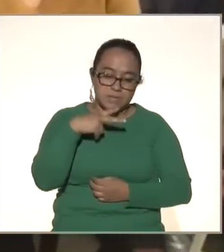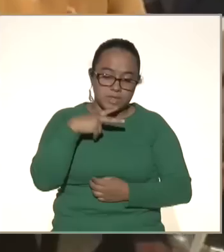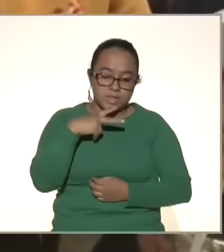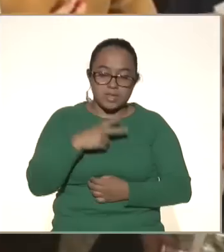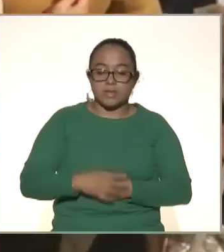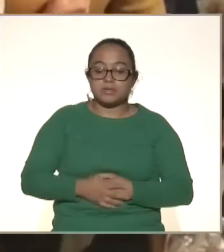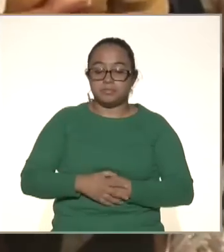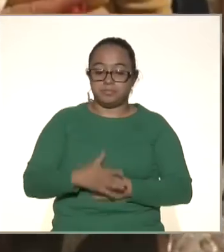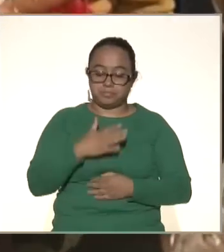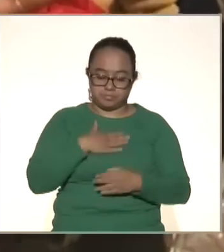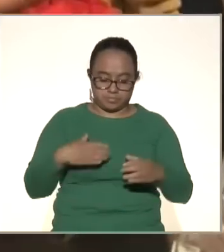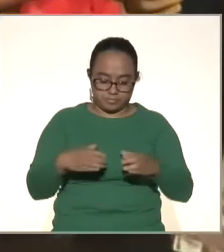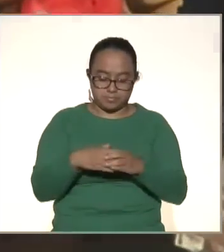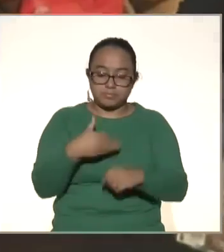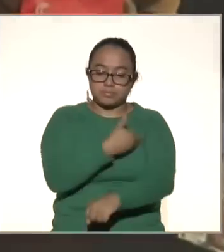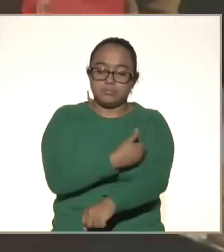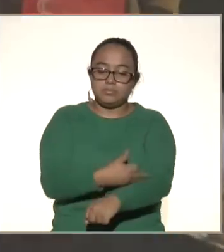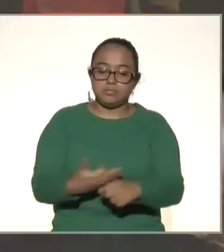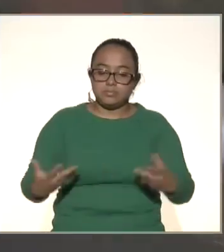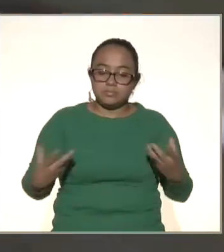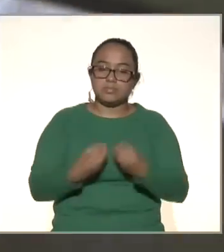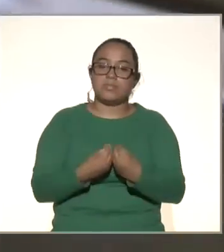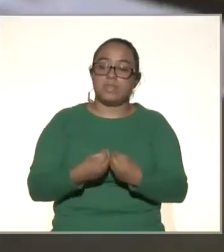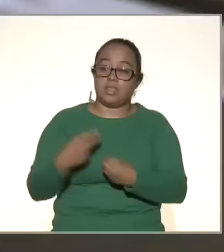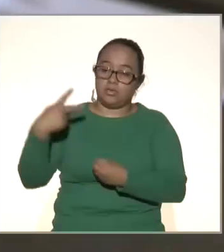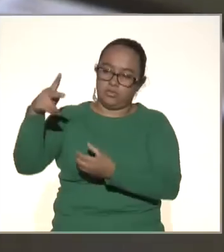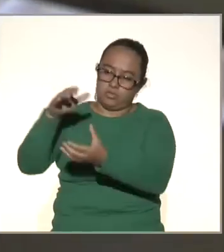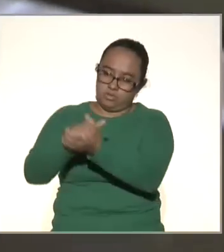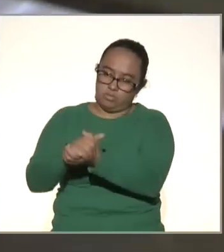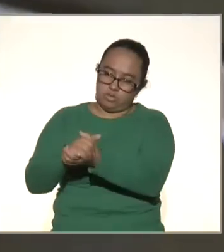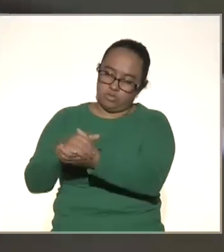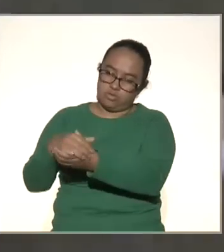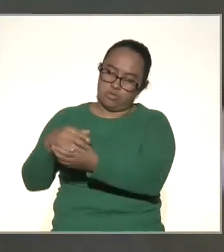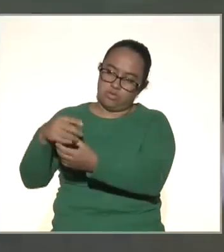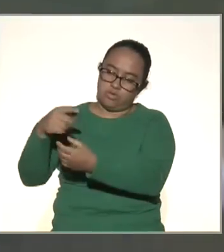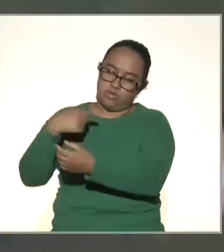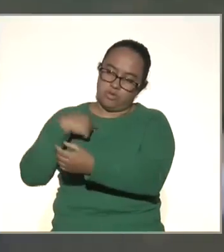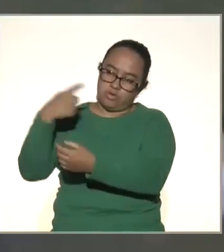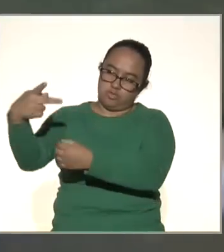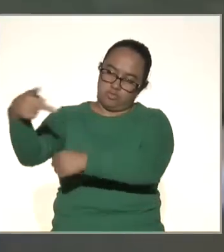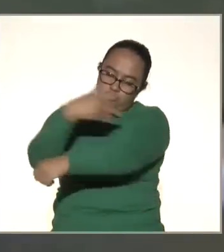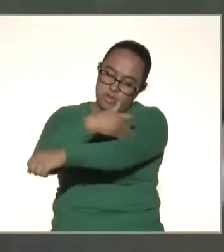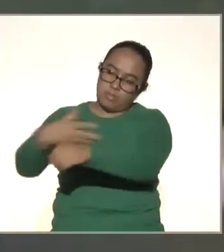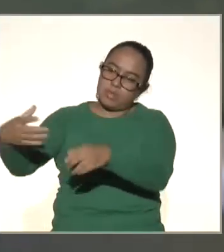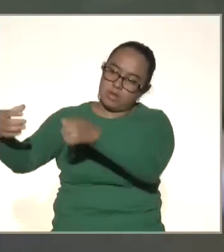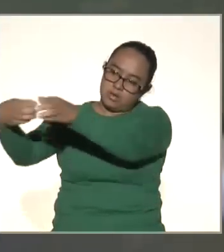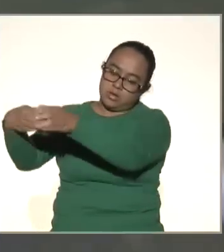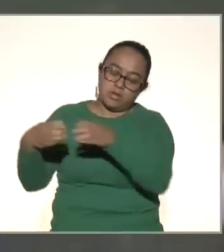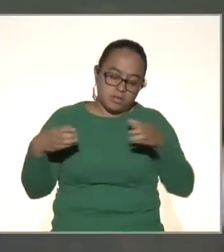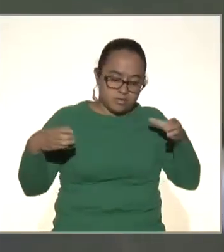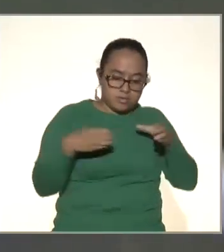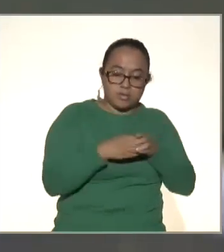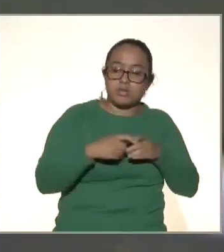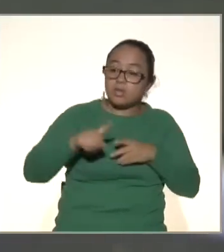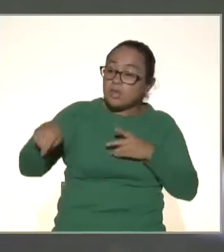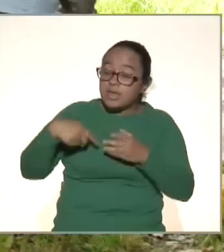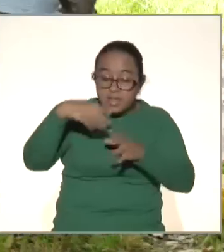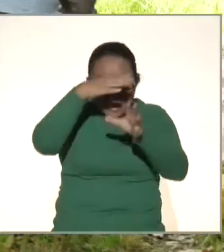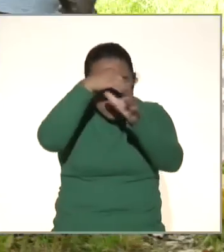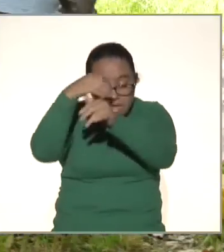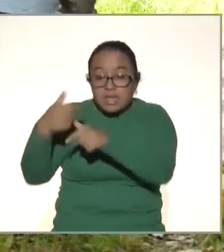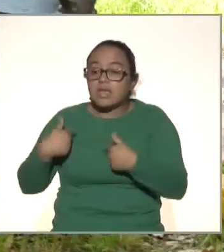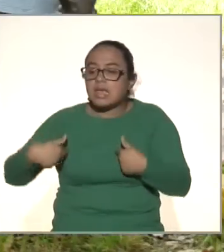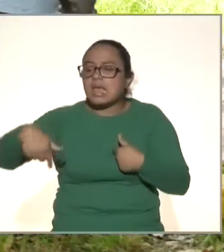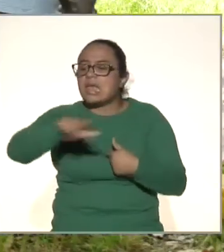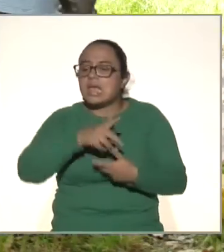mi familia se reúne con la familia de mi esposo, todos nos ponemos de acuerdo para ver qué es lo que vamos